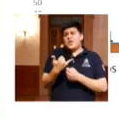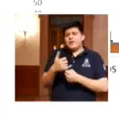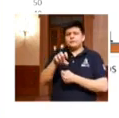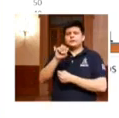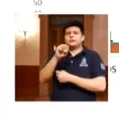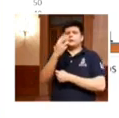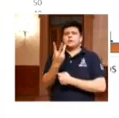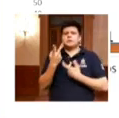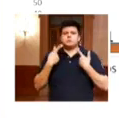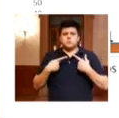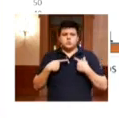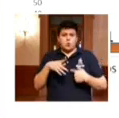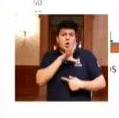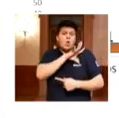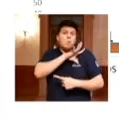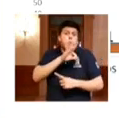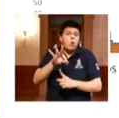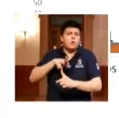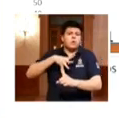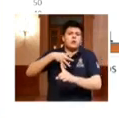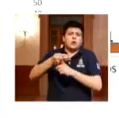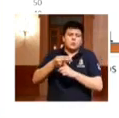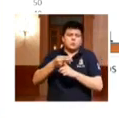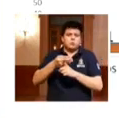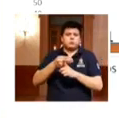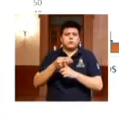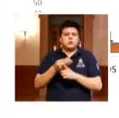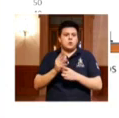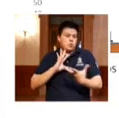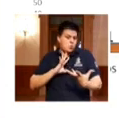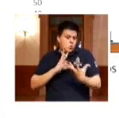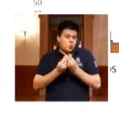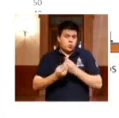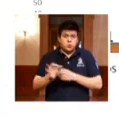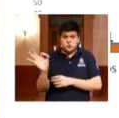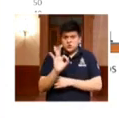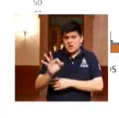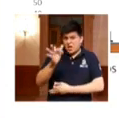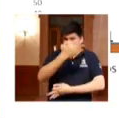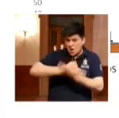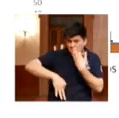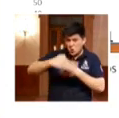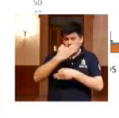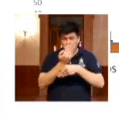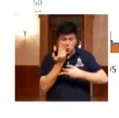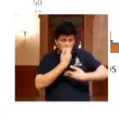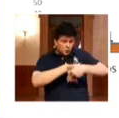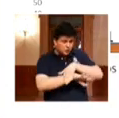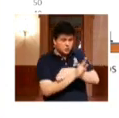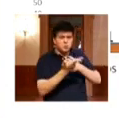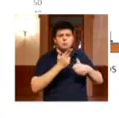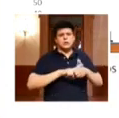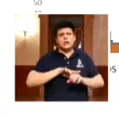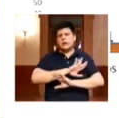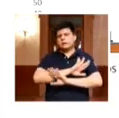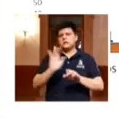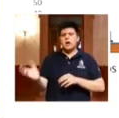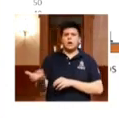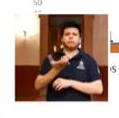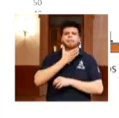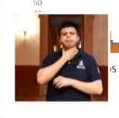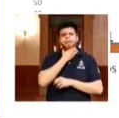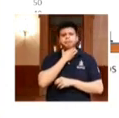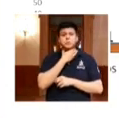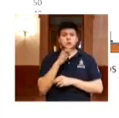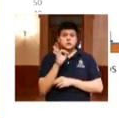casos sospechosos. Con estos pacientes, si todos estuvieran en un solo hospital, estaría lleno el hospital. Si estuvieran